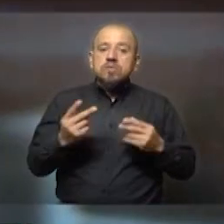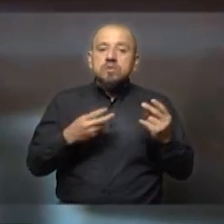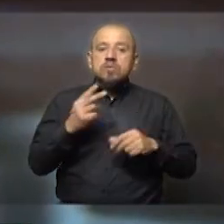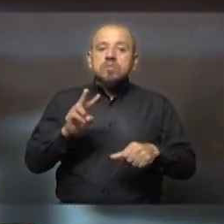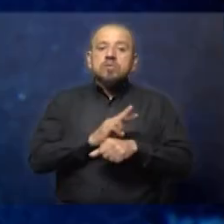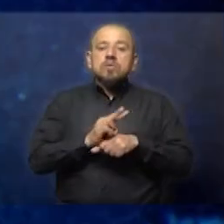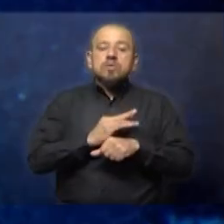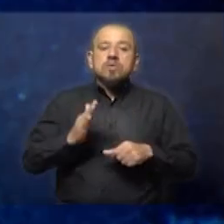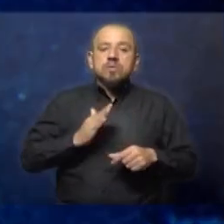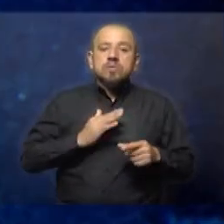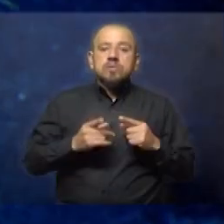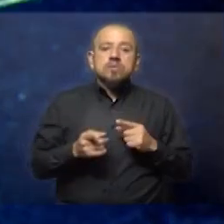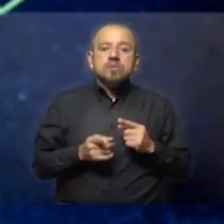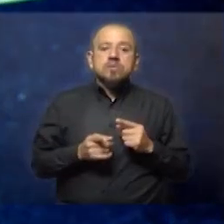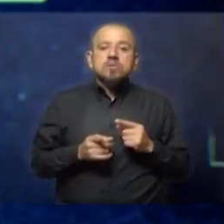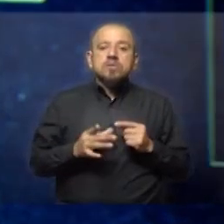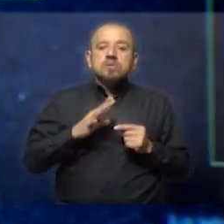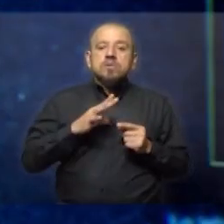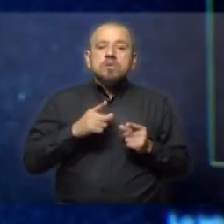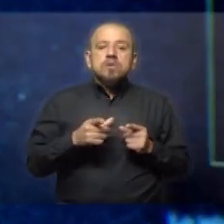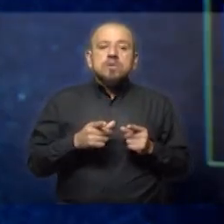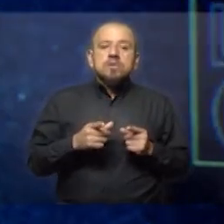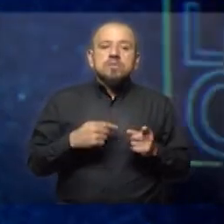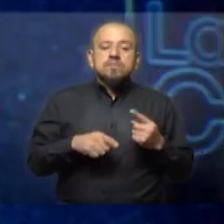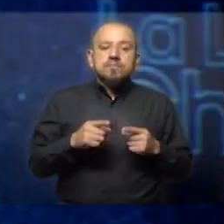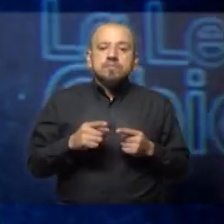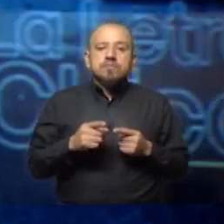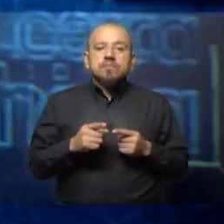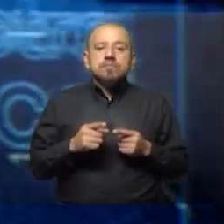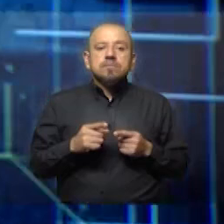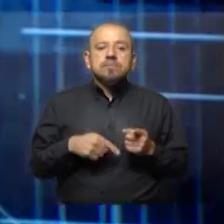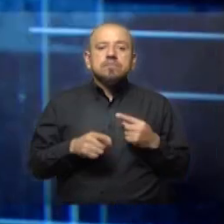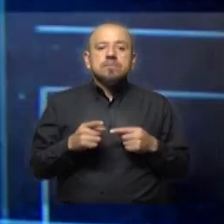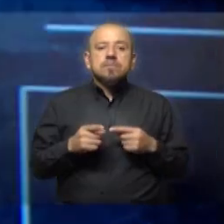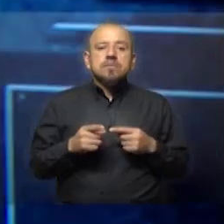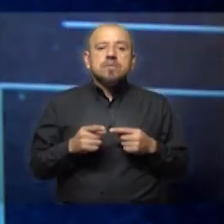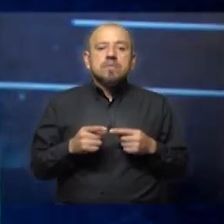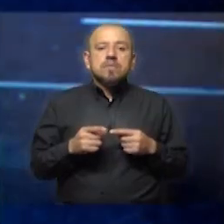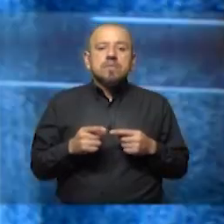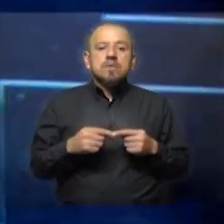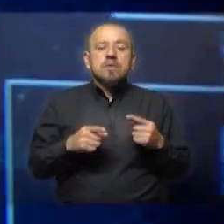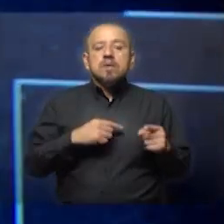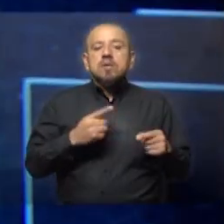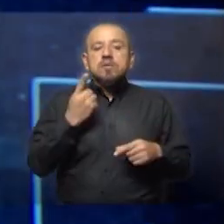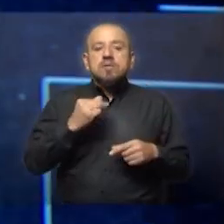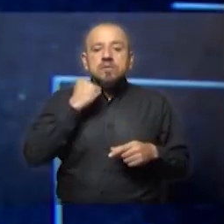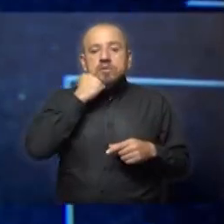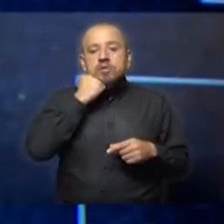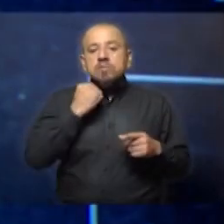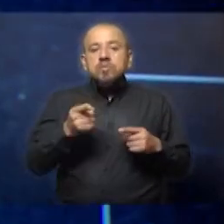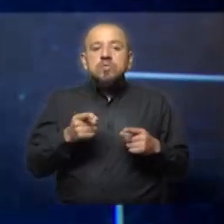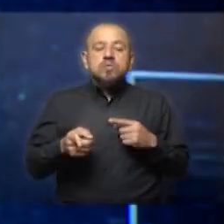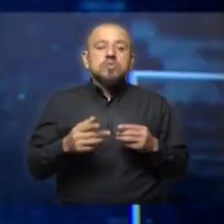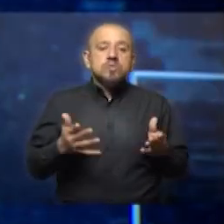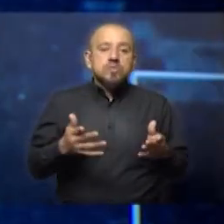mujer hay bueno muchas este incorporaciones de ese periodo del primer bajismo que tienen que ver con esto no es